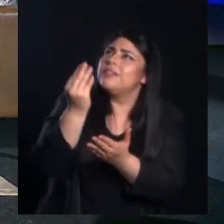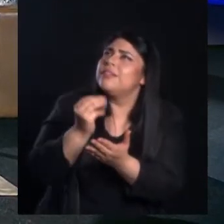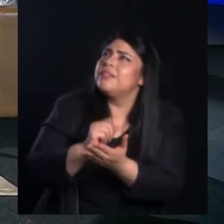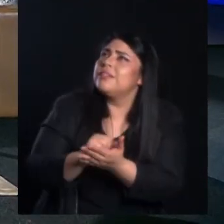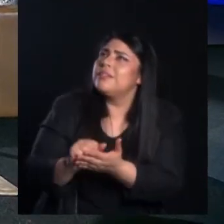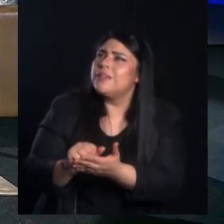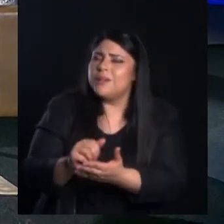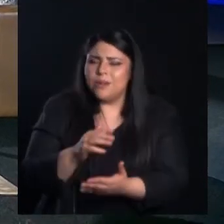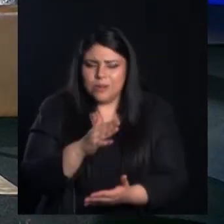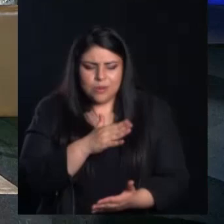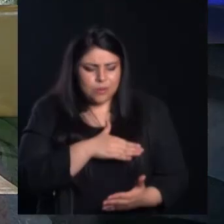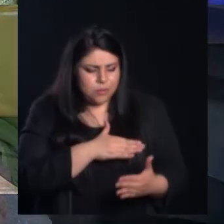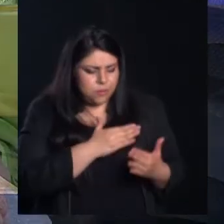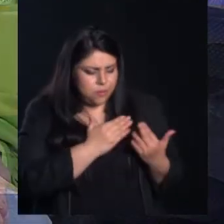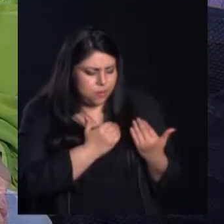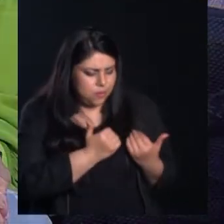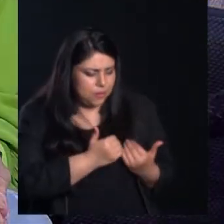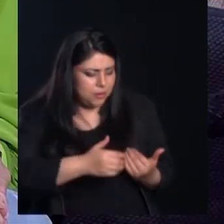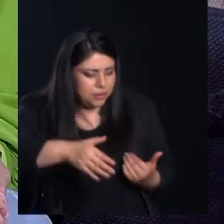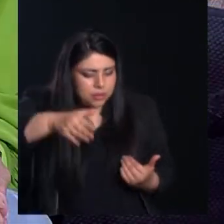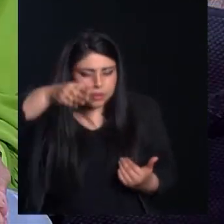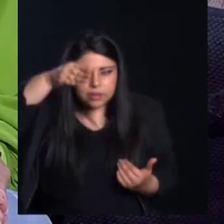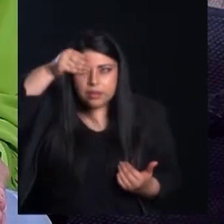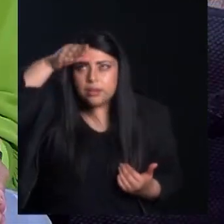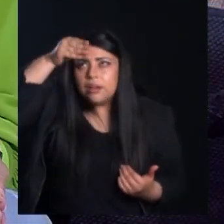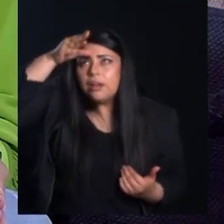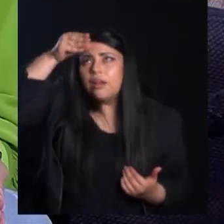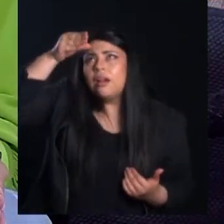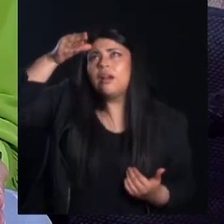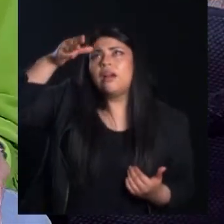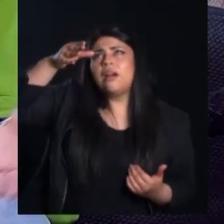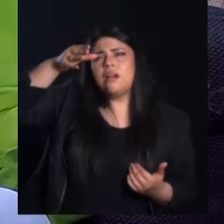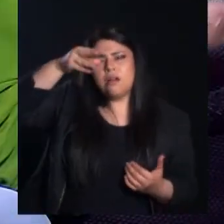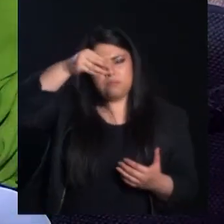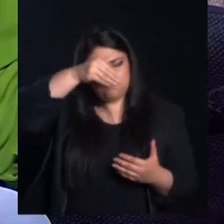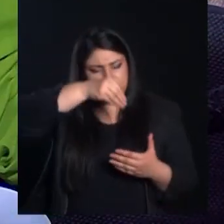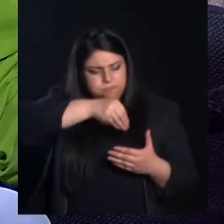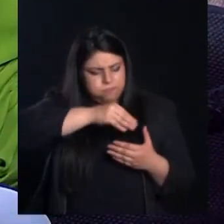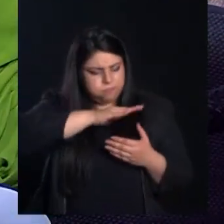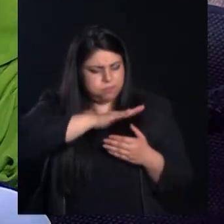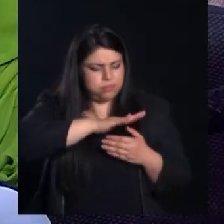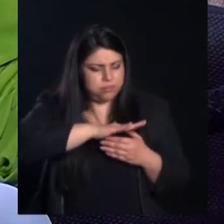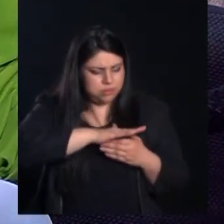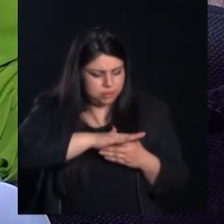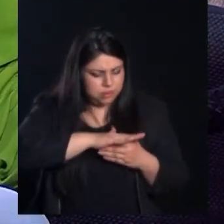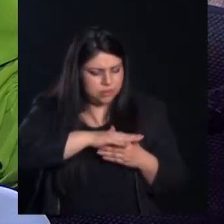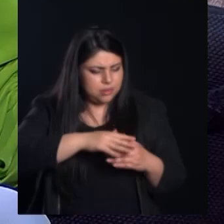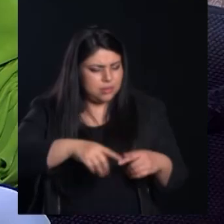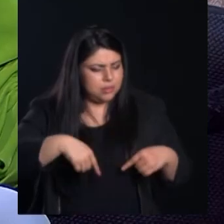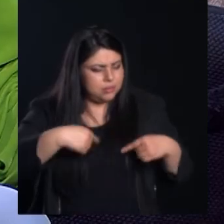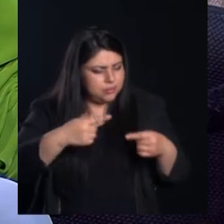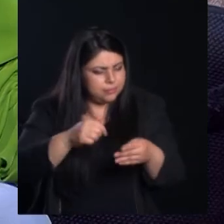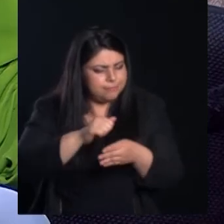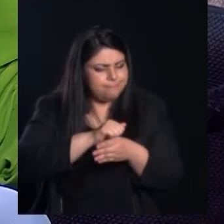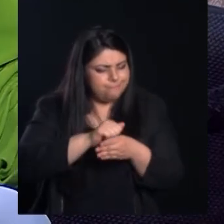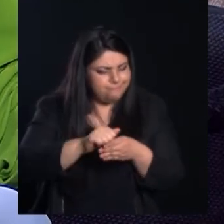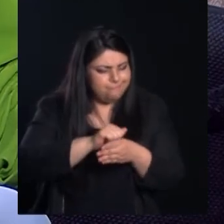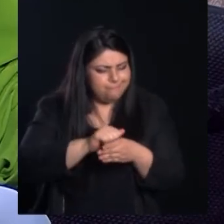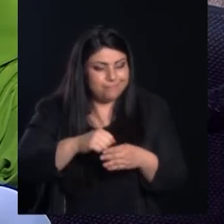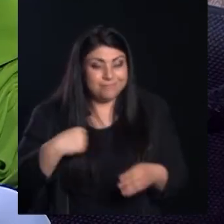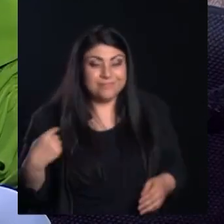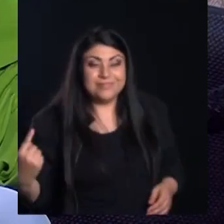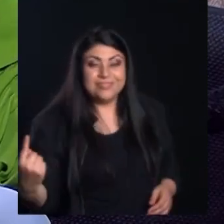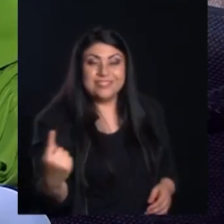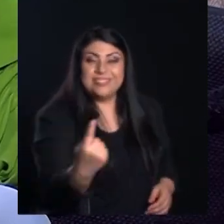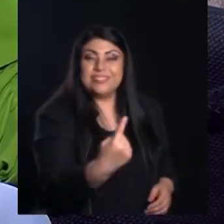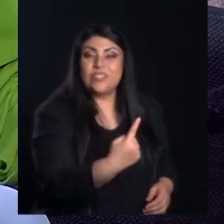nuestros corazones para que luego lo podamos poner en práctica yo te quiero pedir señor por todas esas personas incluyéndome a mí que no nos sentimos